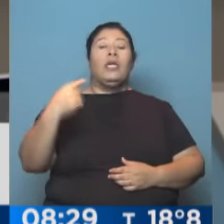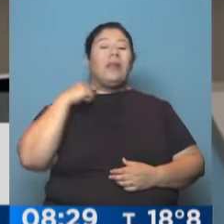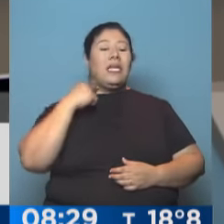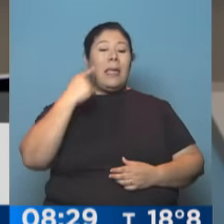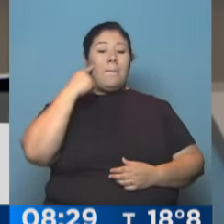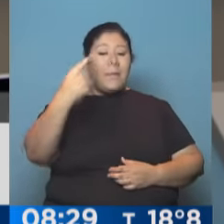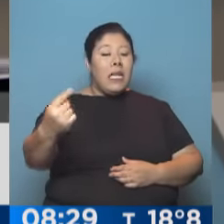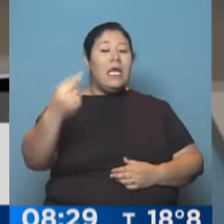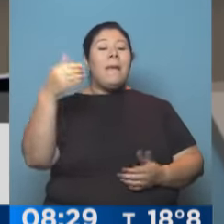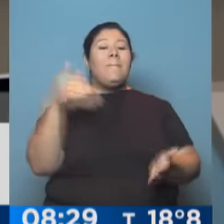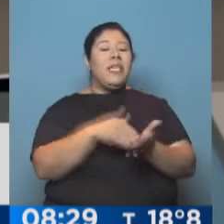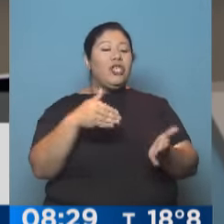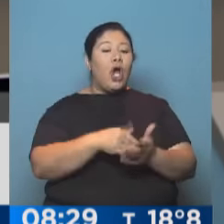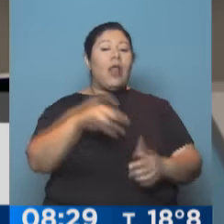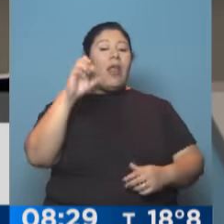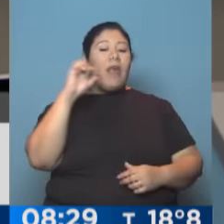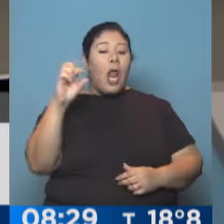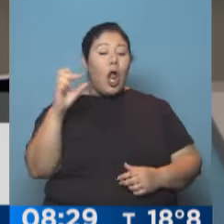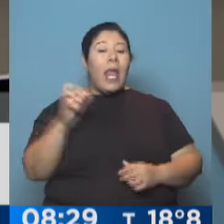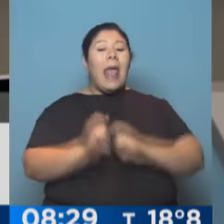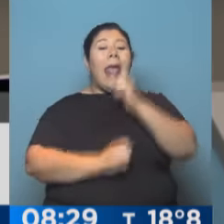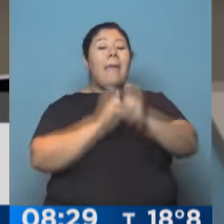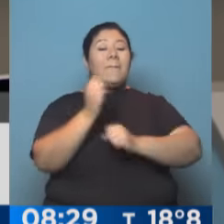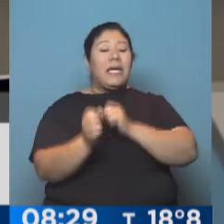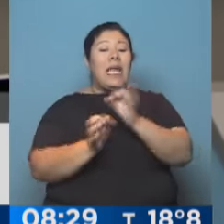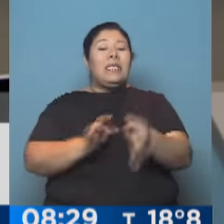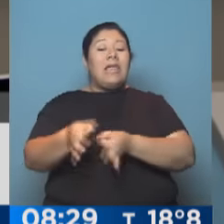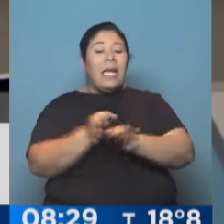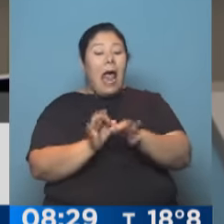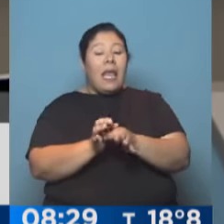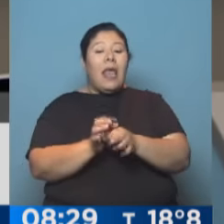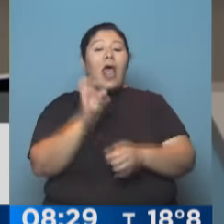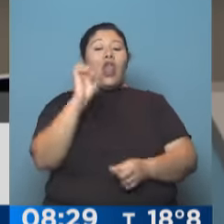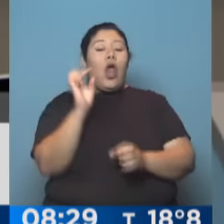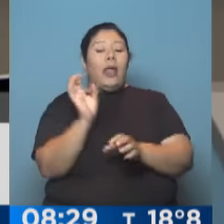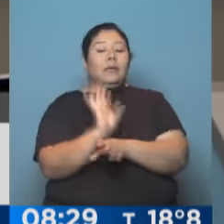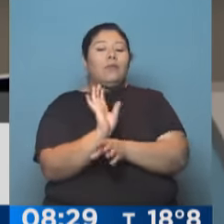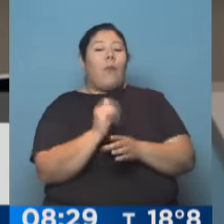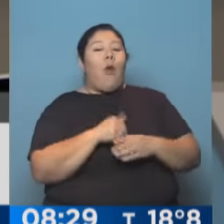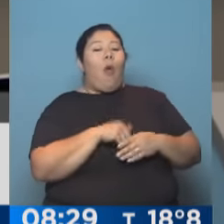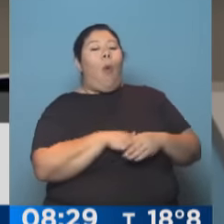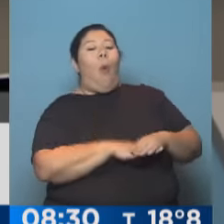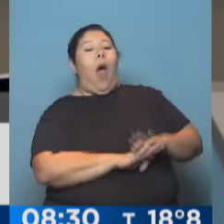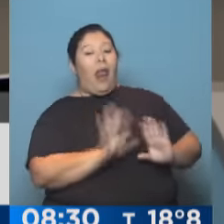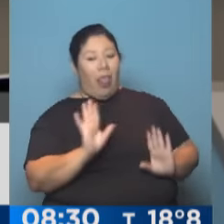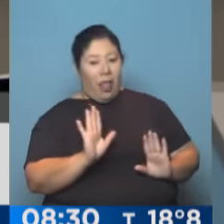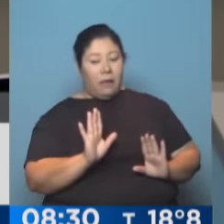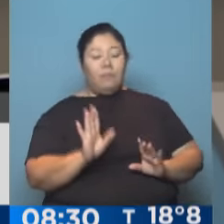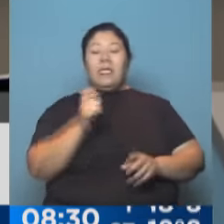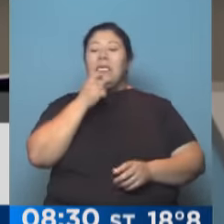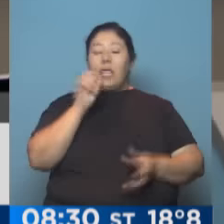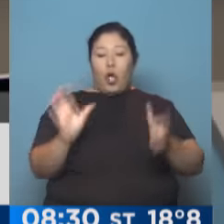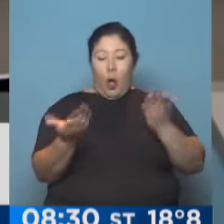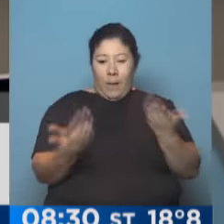retenidos por las exportadoras de cereales 13000 millones de dólares te estoy a ver para comparar lo que